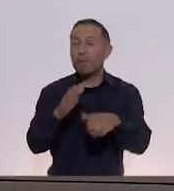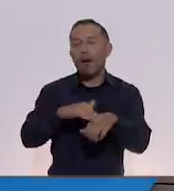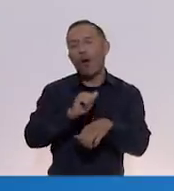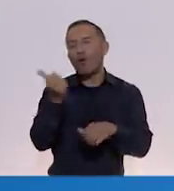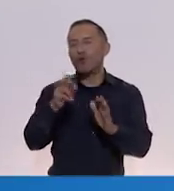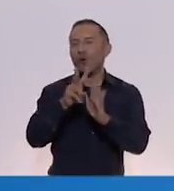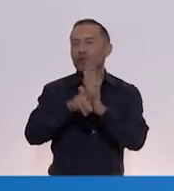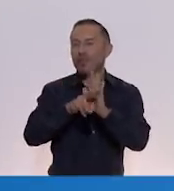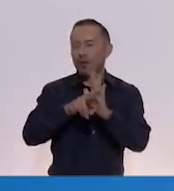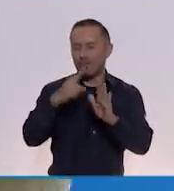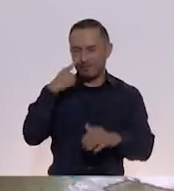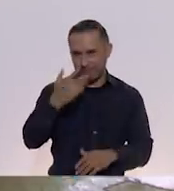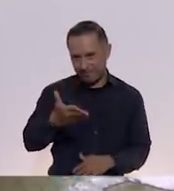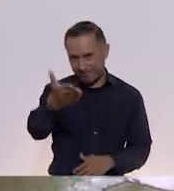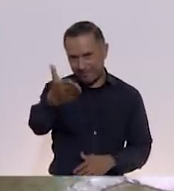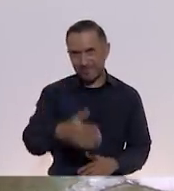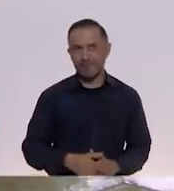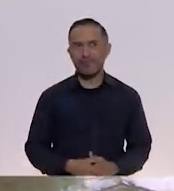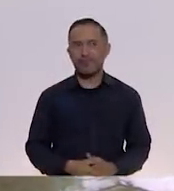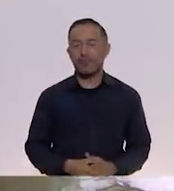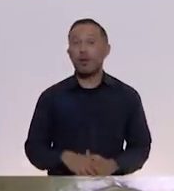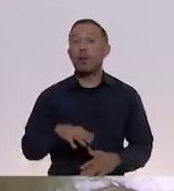video.